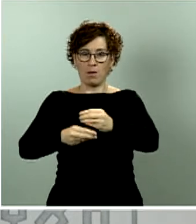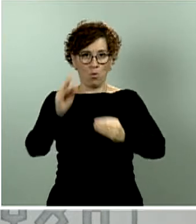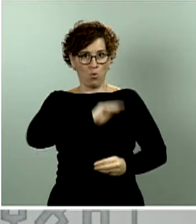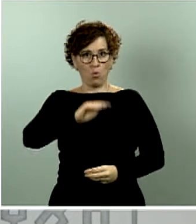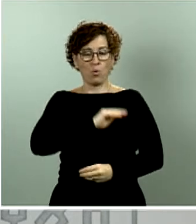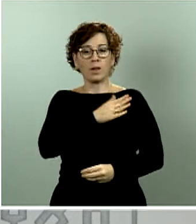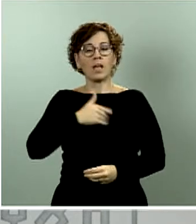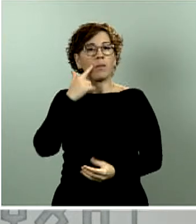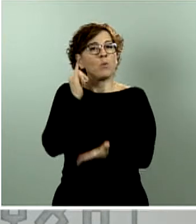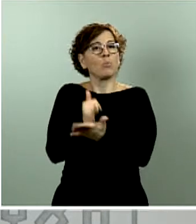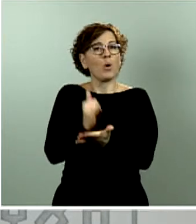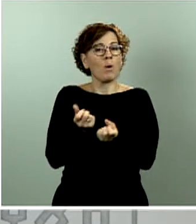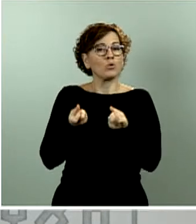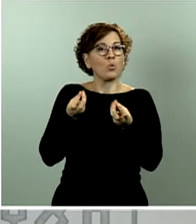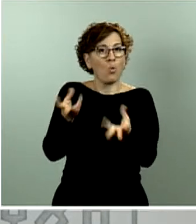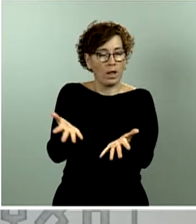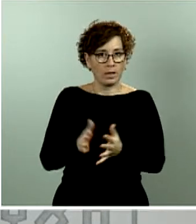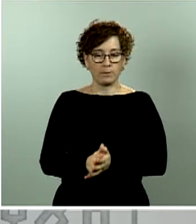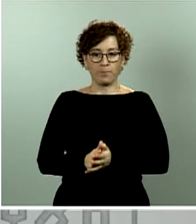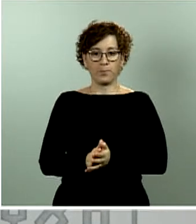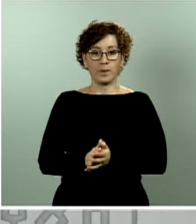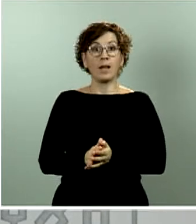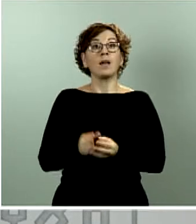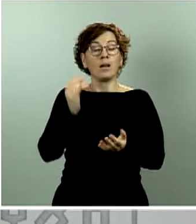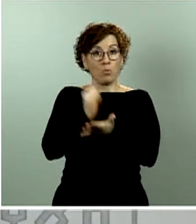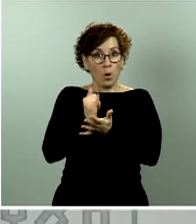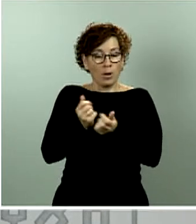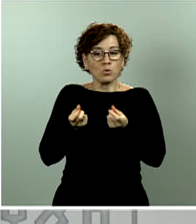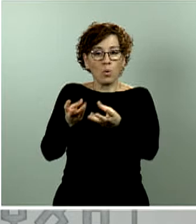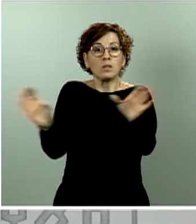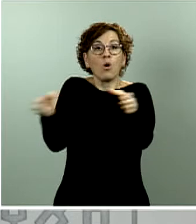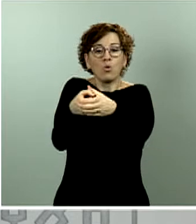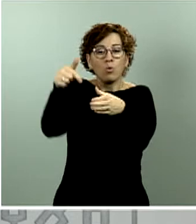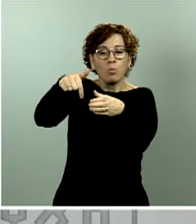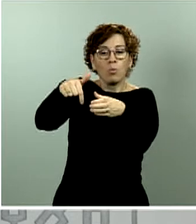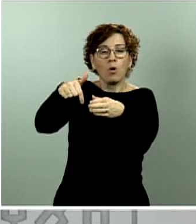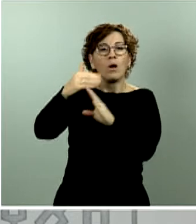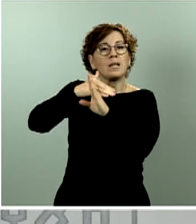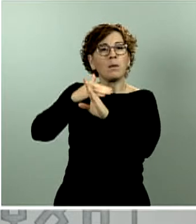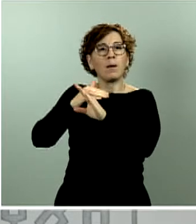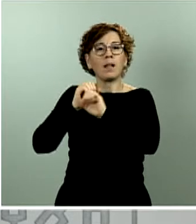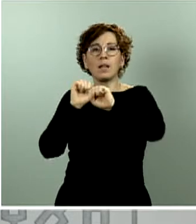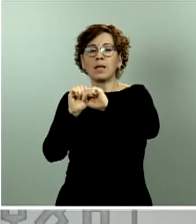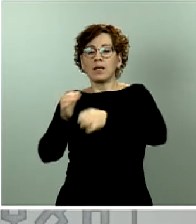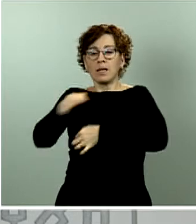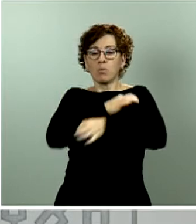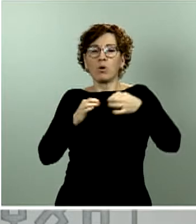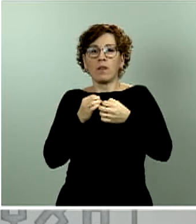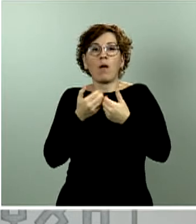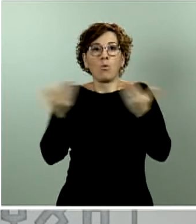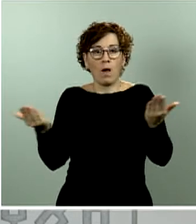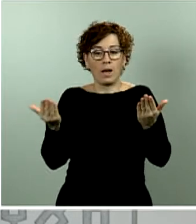y en algunos grupos concretos el nivel de inmunidad que se ha alcanzado y, por lo tanto, los riesgos a los que se somete el colectivo. Este es el de